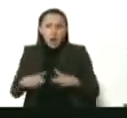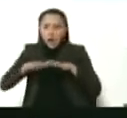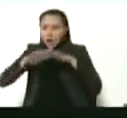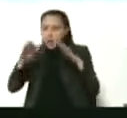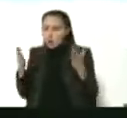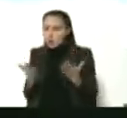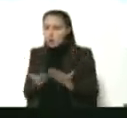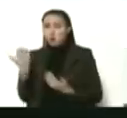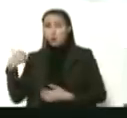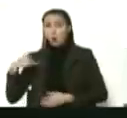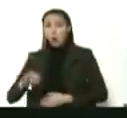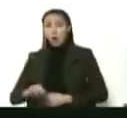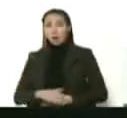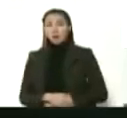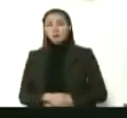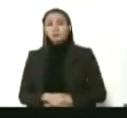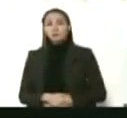hay